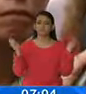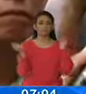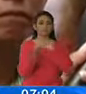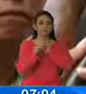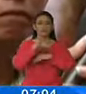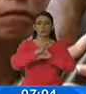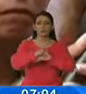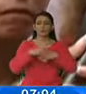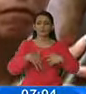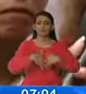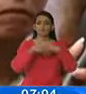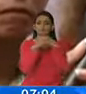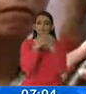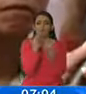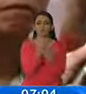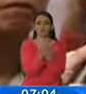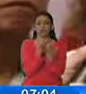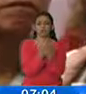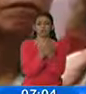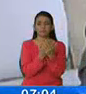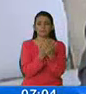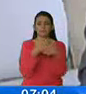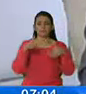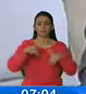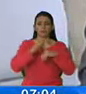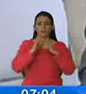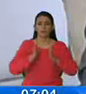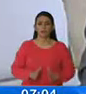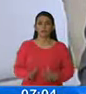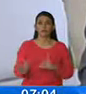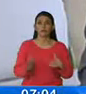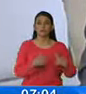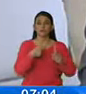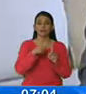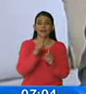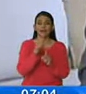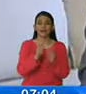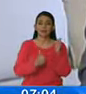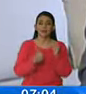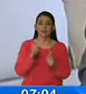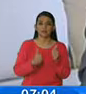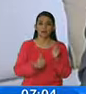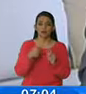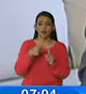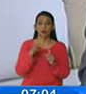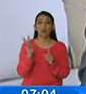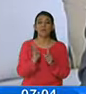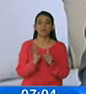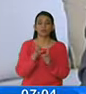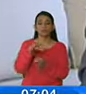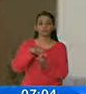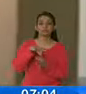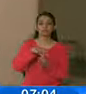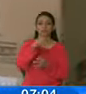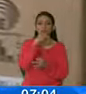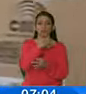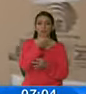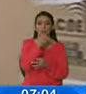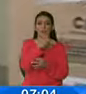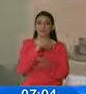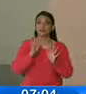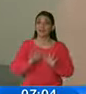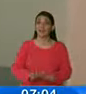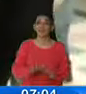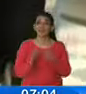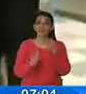vamos a reactivar la economía agropecuaria de todos los ecuatorianos. Mientras que Alex Alcíbar, candidato con Pesantes, sufragó en Puerto Viejo. Así vivieron